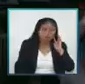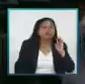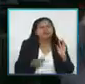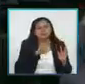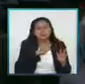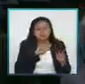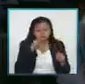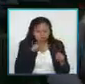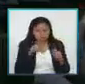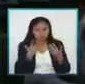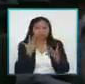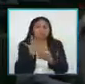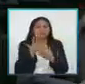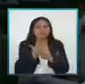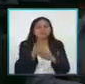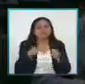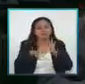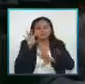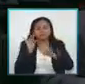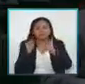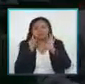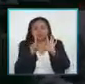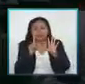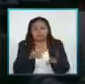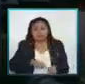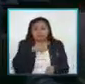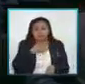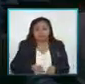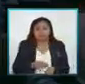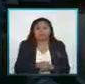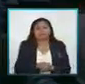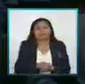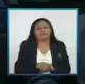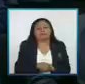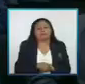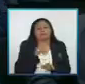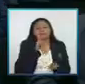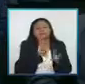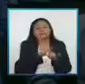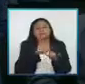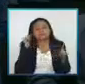Ellos tendrán en sus manos elegir a 6 profesionales,